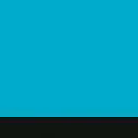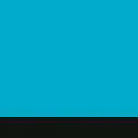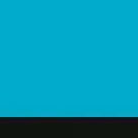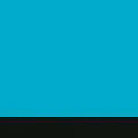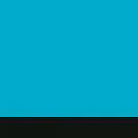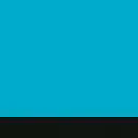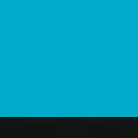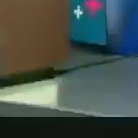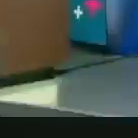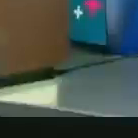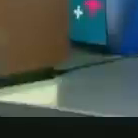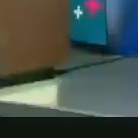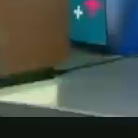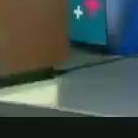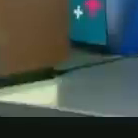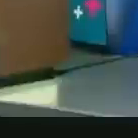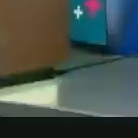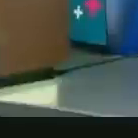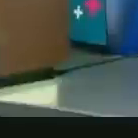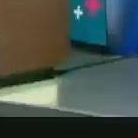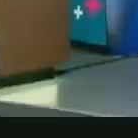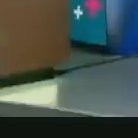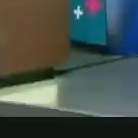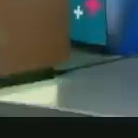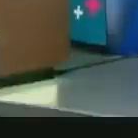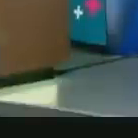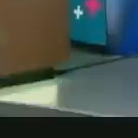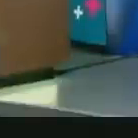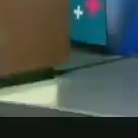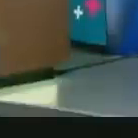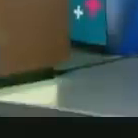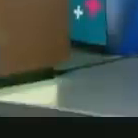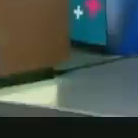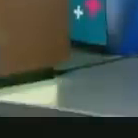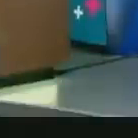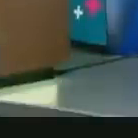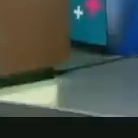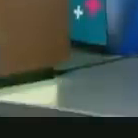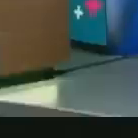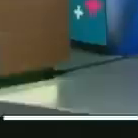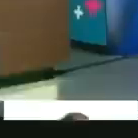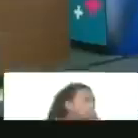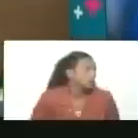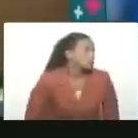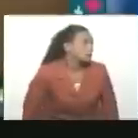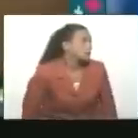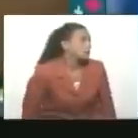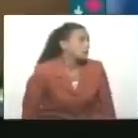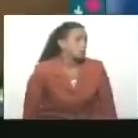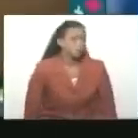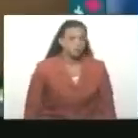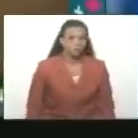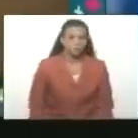visita semana de trabajo incenso buena y bonita